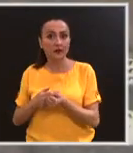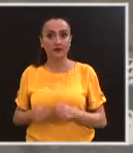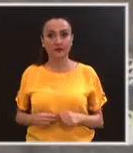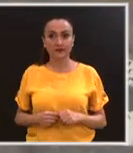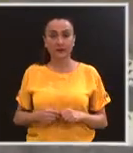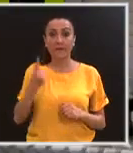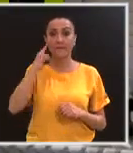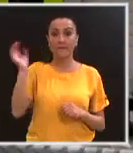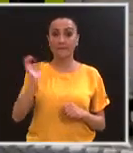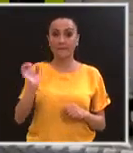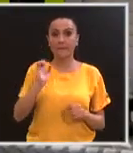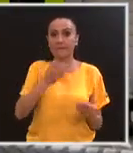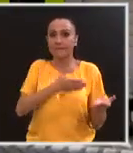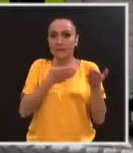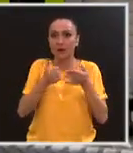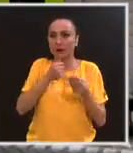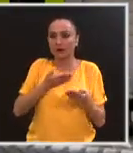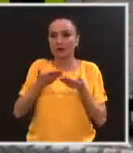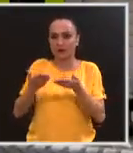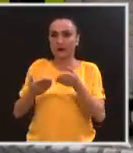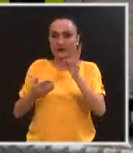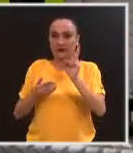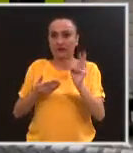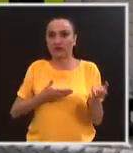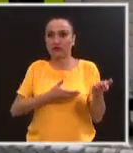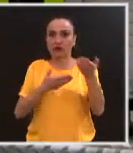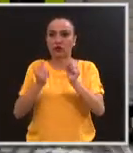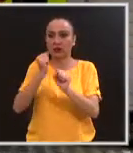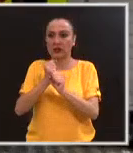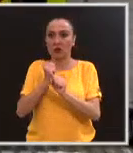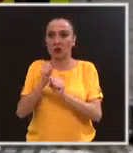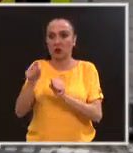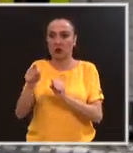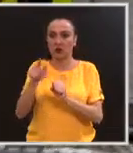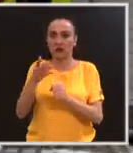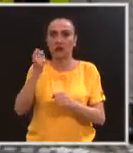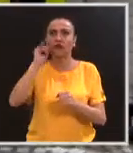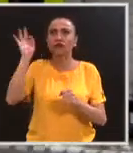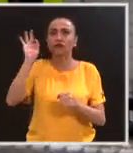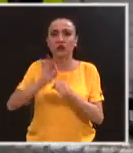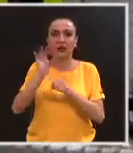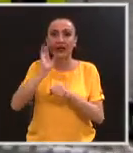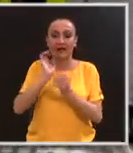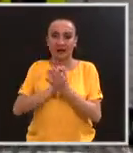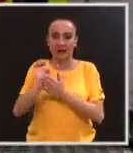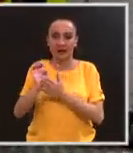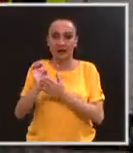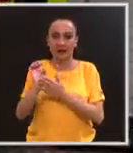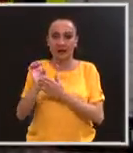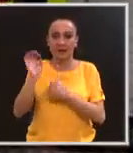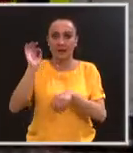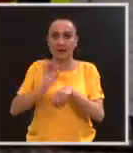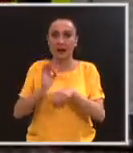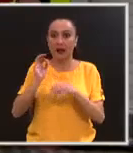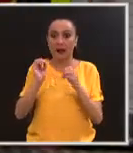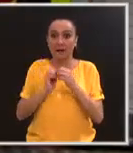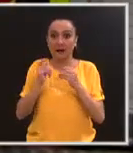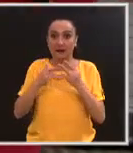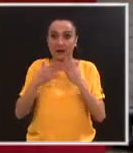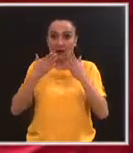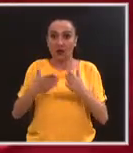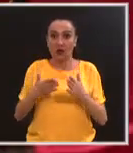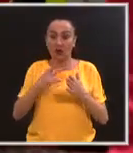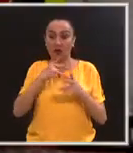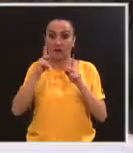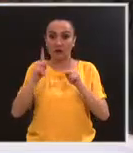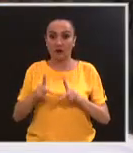para la emergencia los bomberos trasladaron seis bomberos que trabajaron en aislar el Enjambre y evitar así que picaran a más estudiantes y al